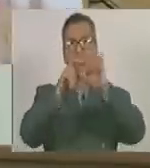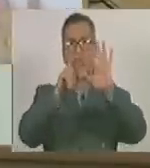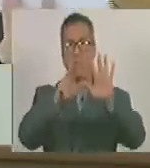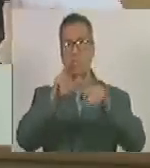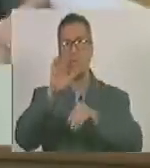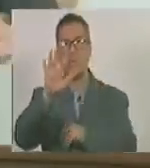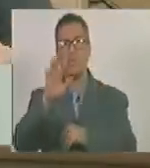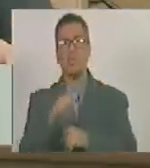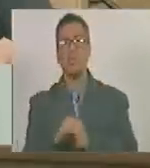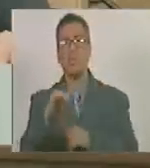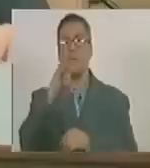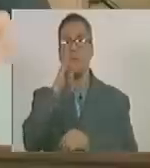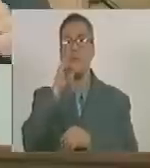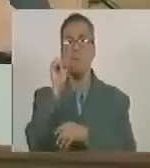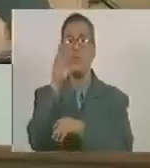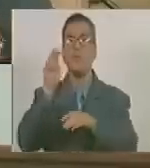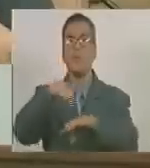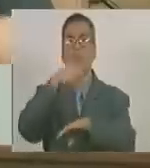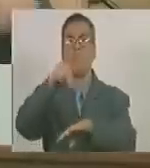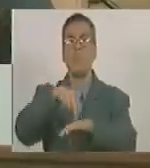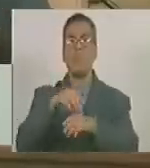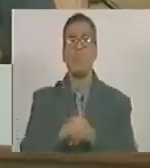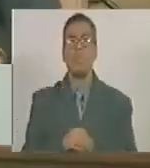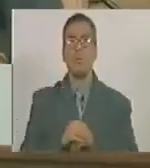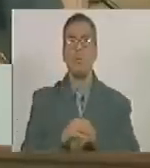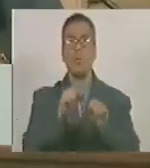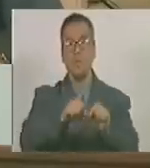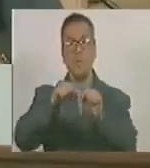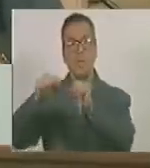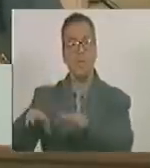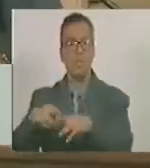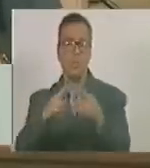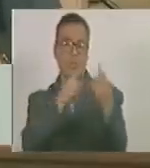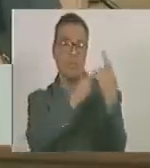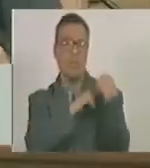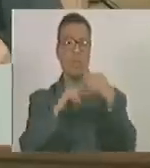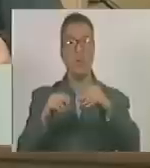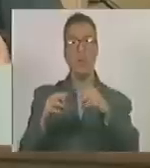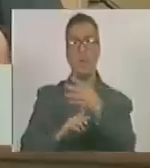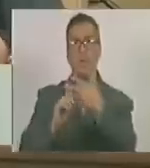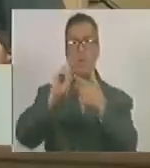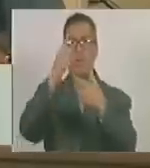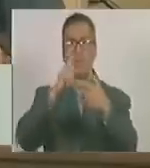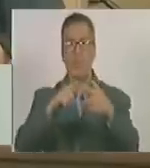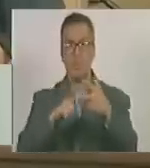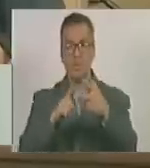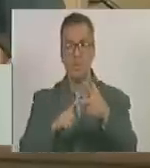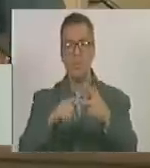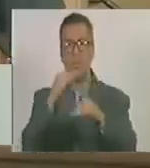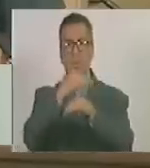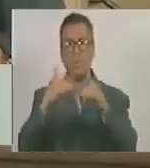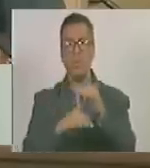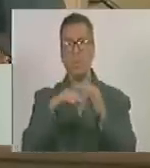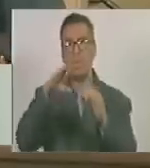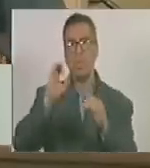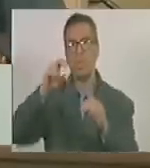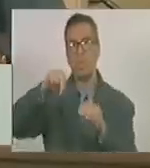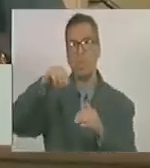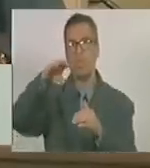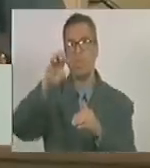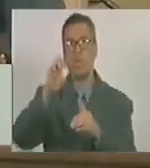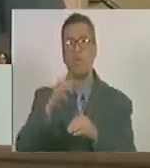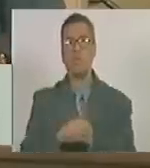4.323.185. Informando a la Asamblea Nacional que renuncian a sus cargos como rectores principales y suplentes del Consejo